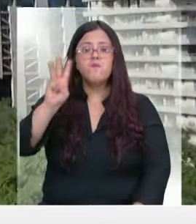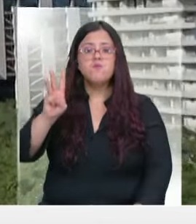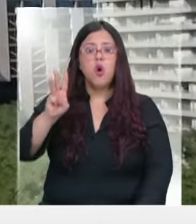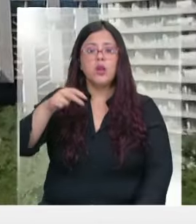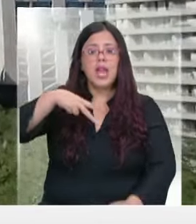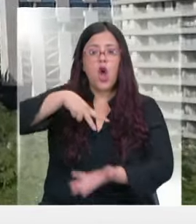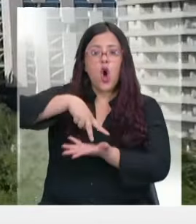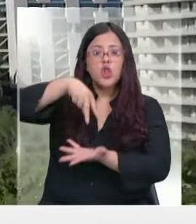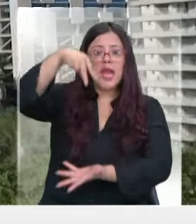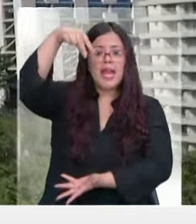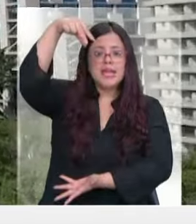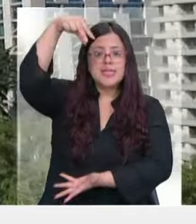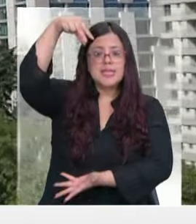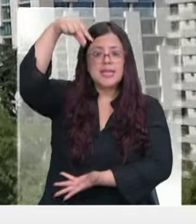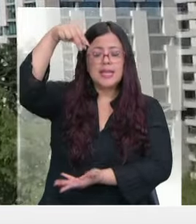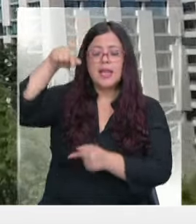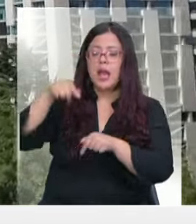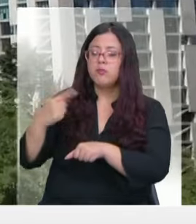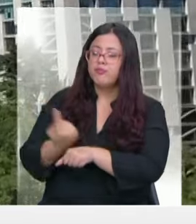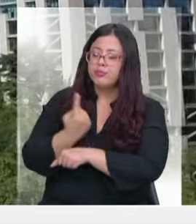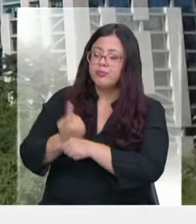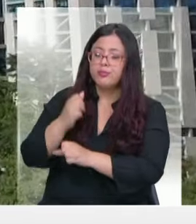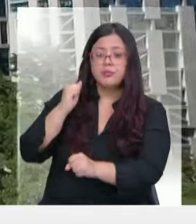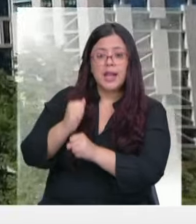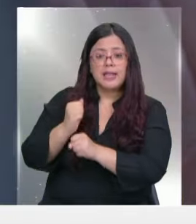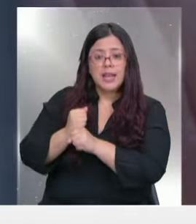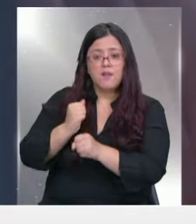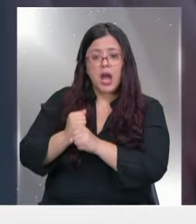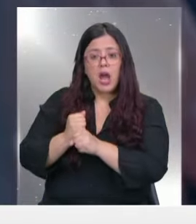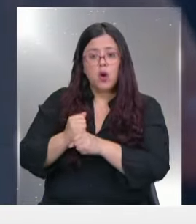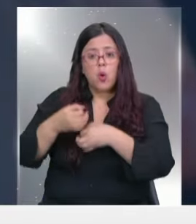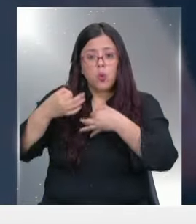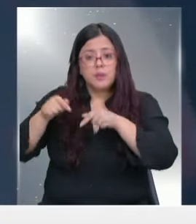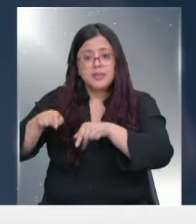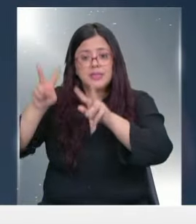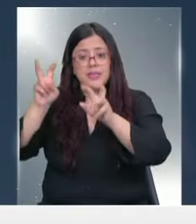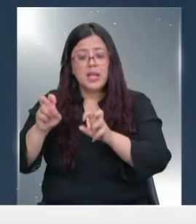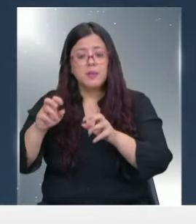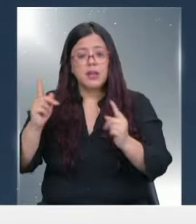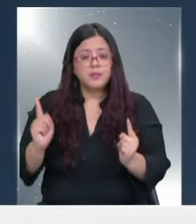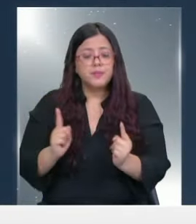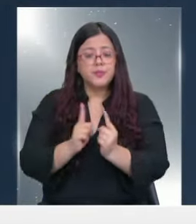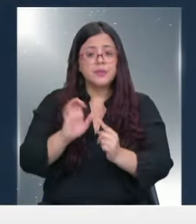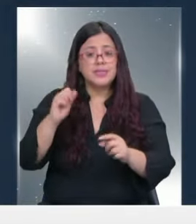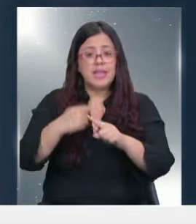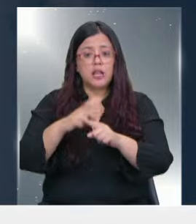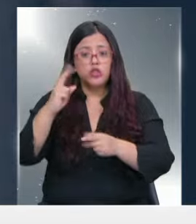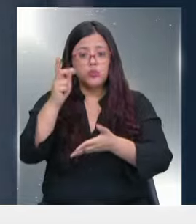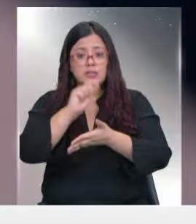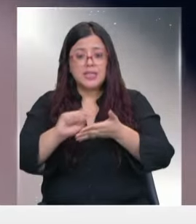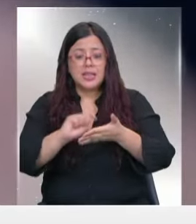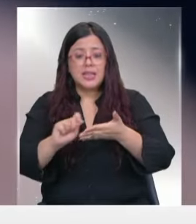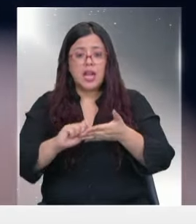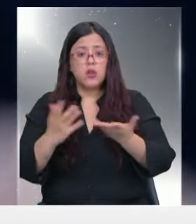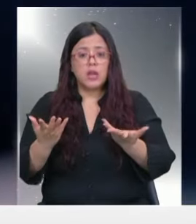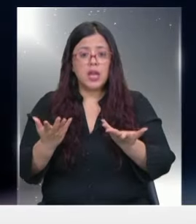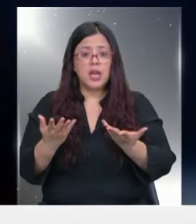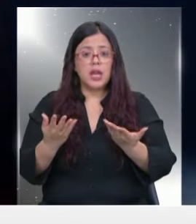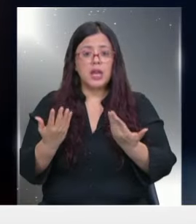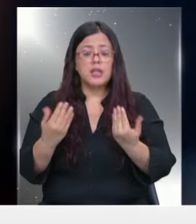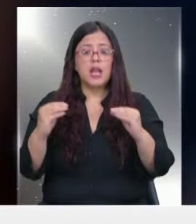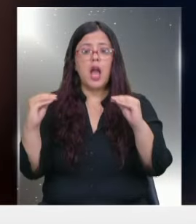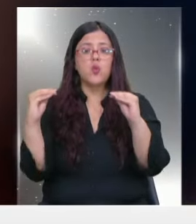Center. Si bien hablaron de trabajo, el encuentro habría terminado con el ex subsecretario dándole un beso